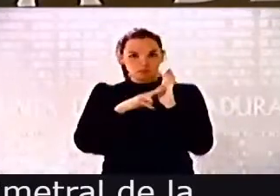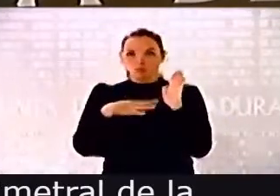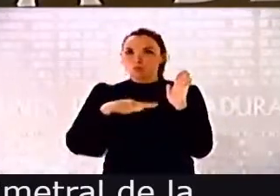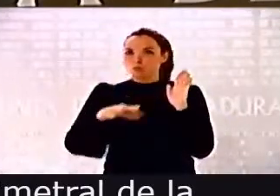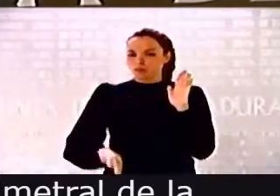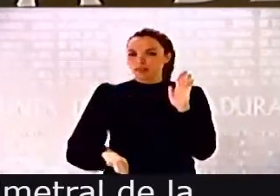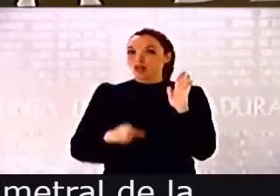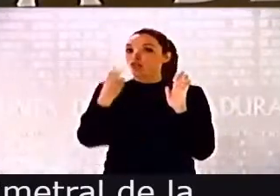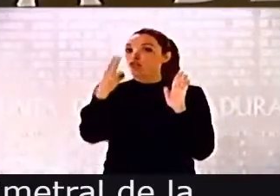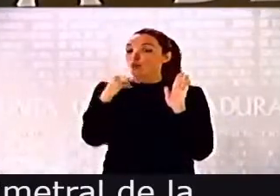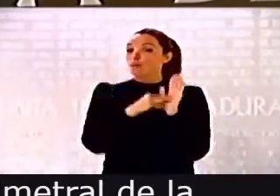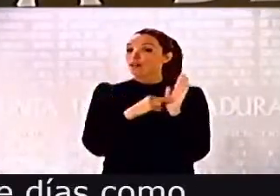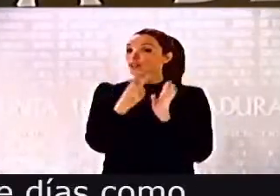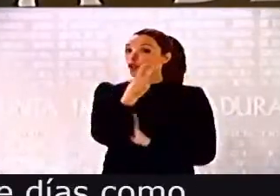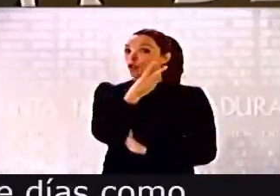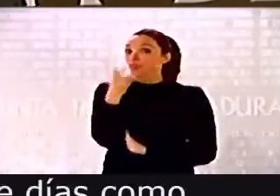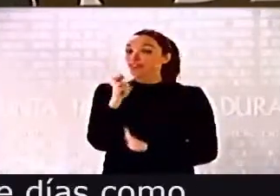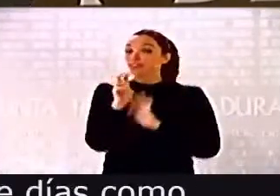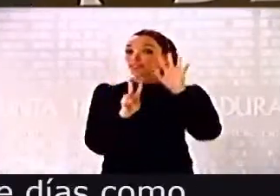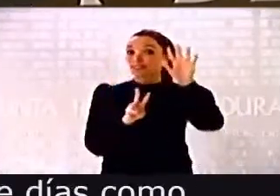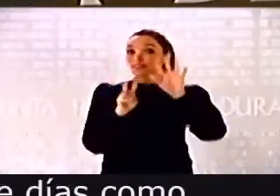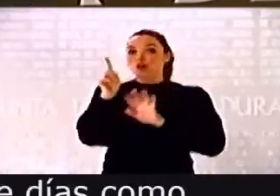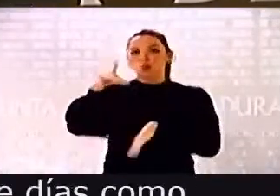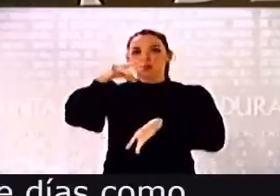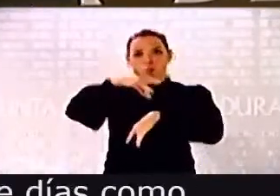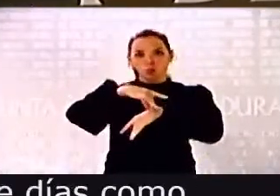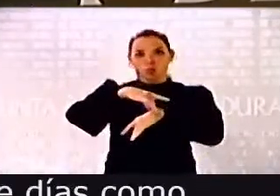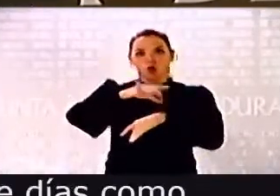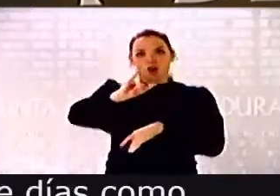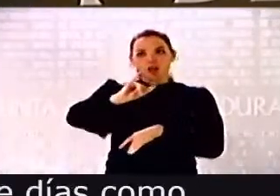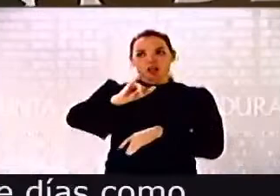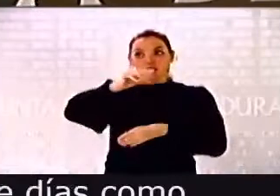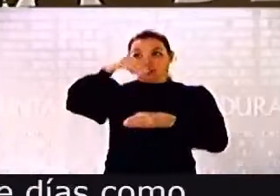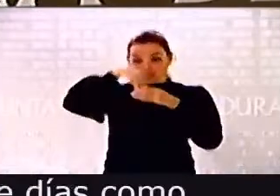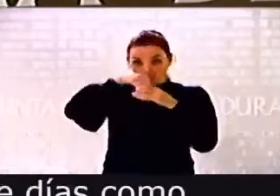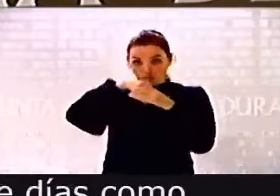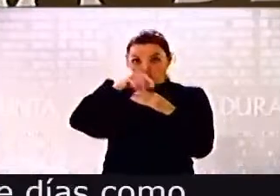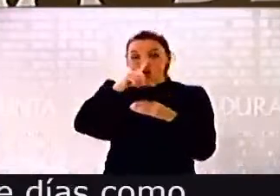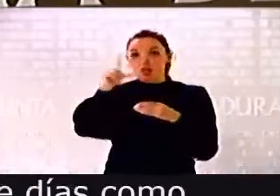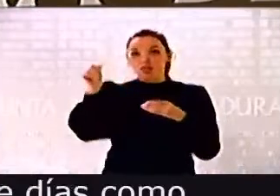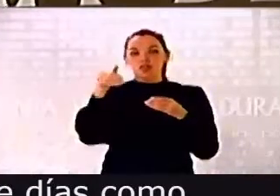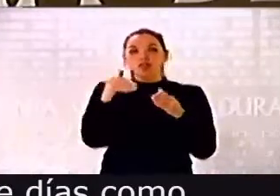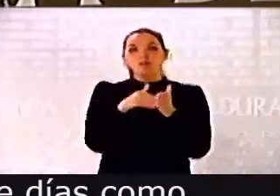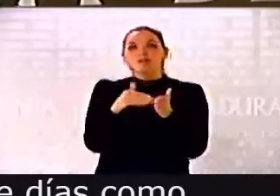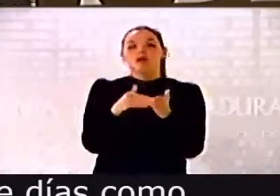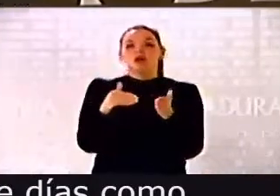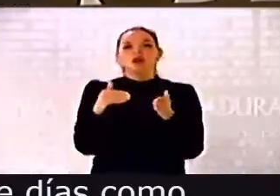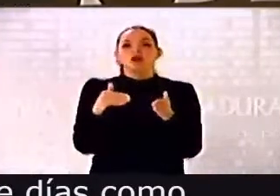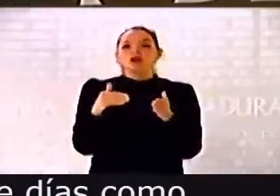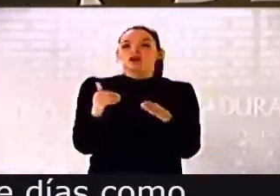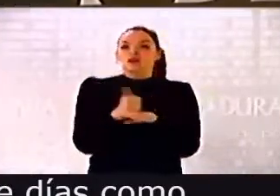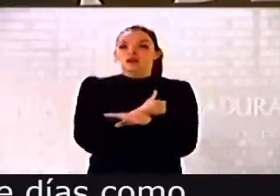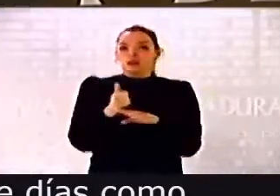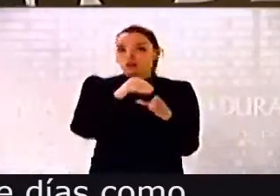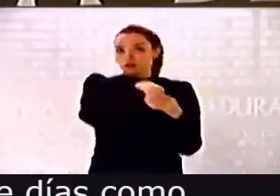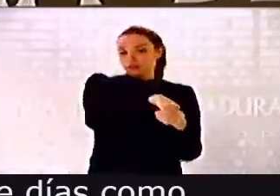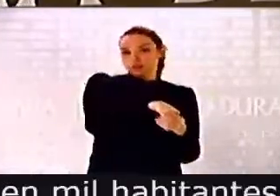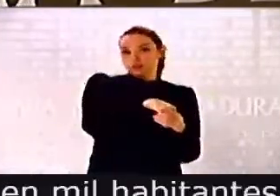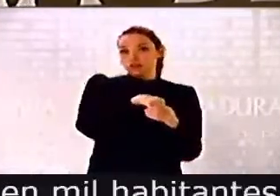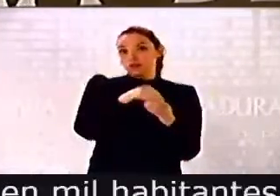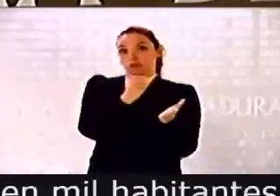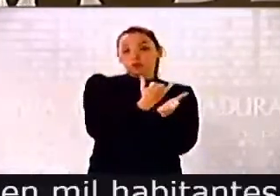de 2.271 casos por cada 100.000 habitantes, con un índice de positividad